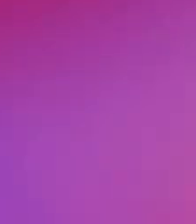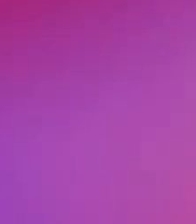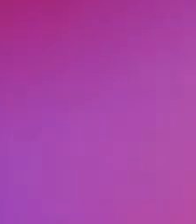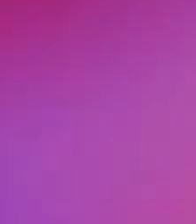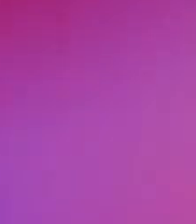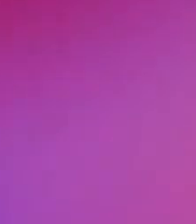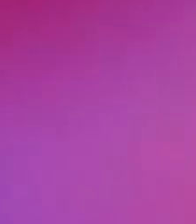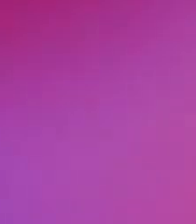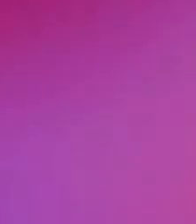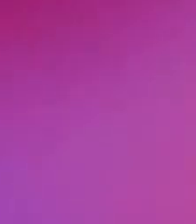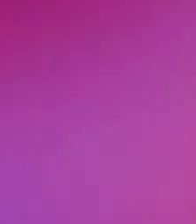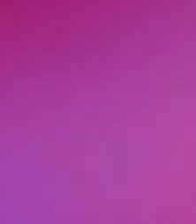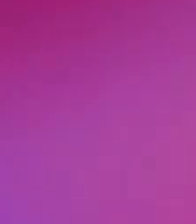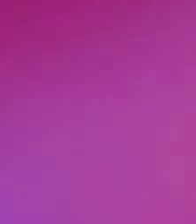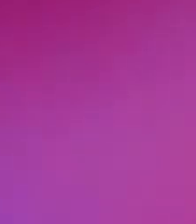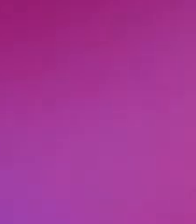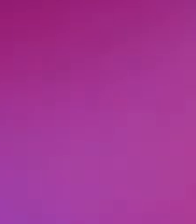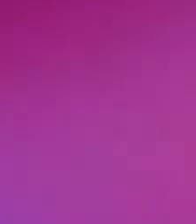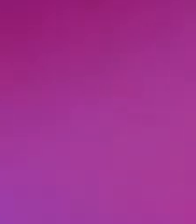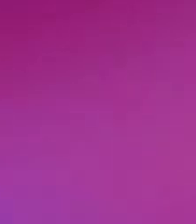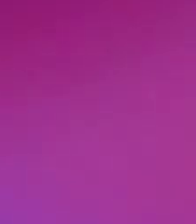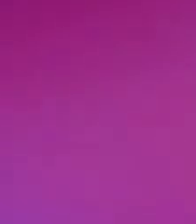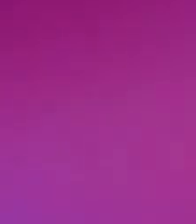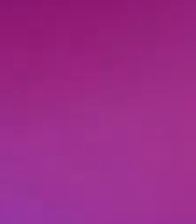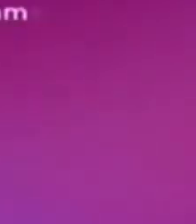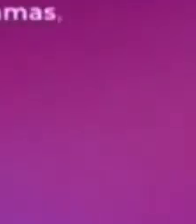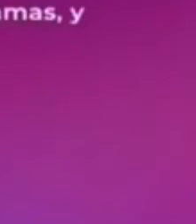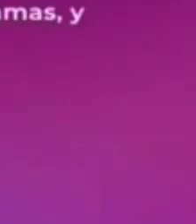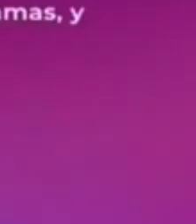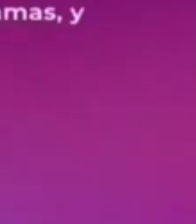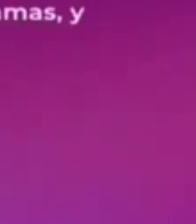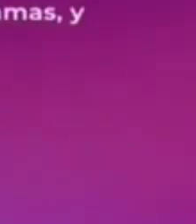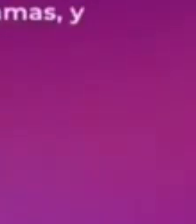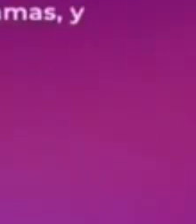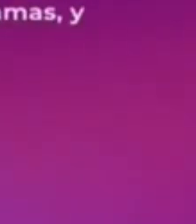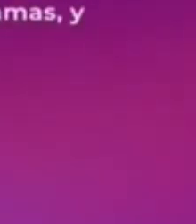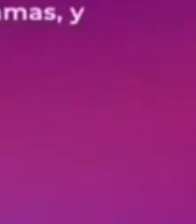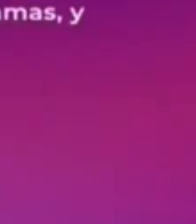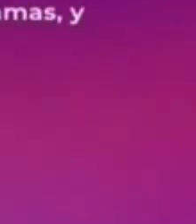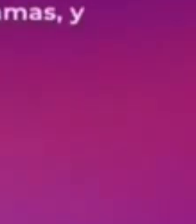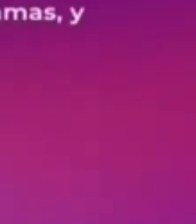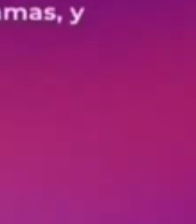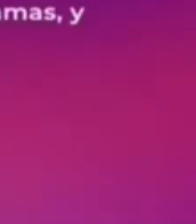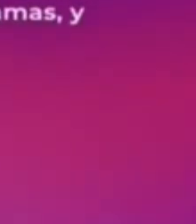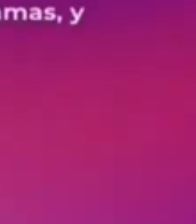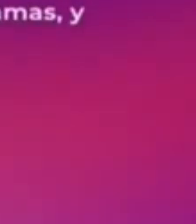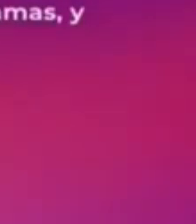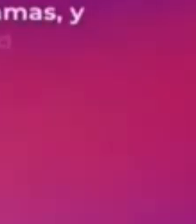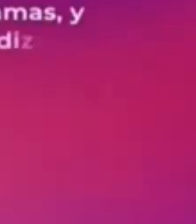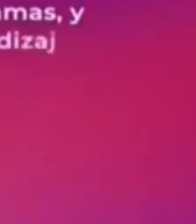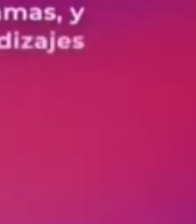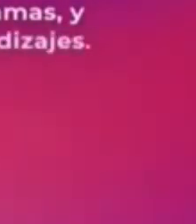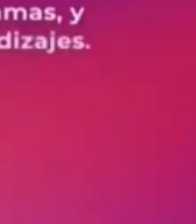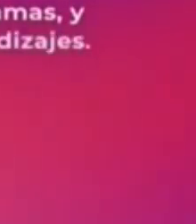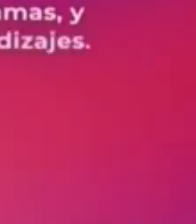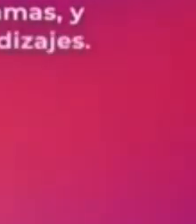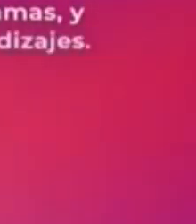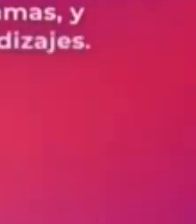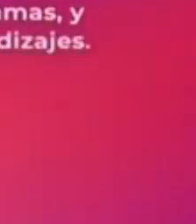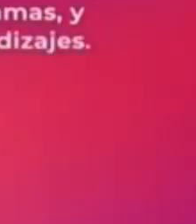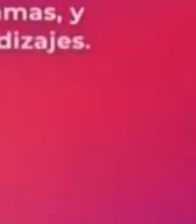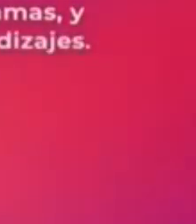.mx, en donde podrás ver nuevamente los videos de los programas y además encontrarás actividades para fortalecer tus